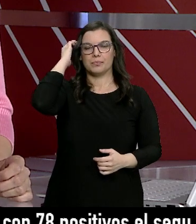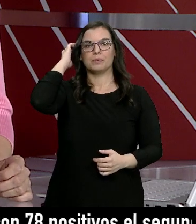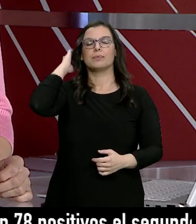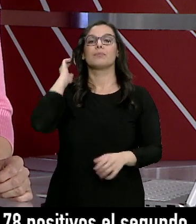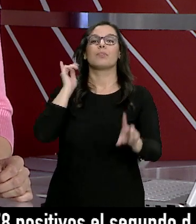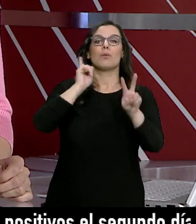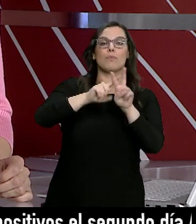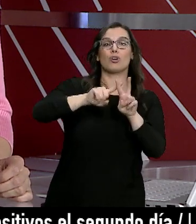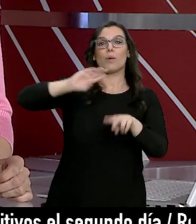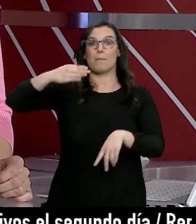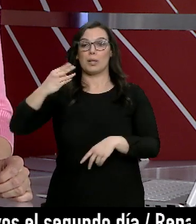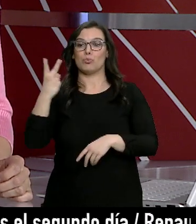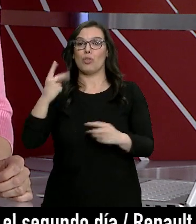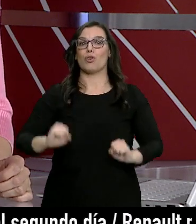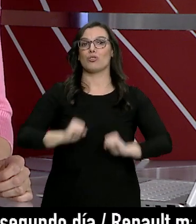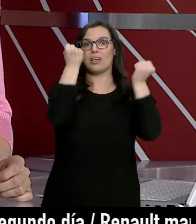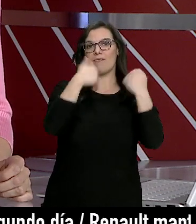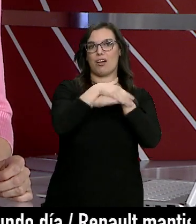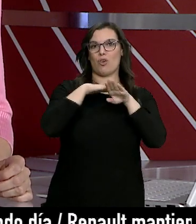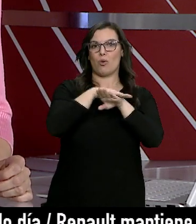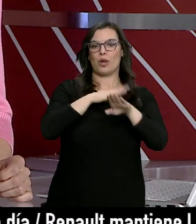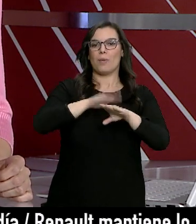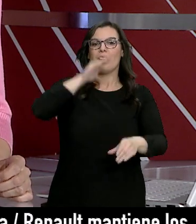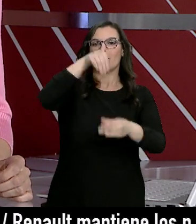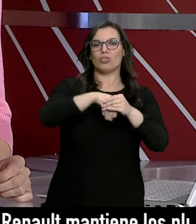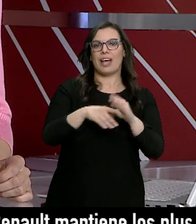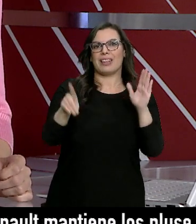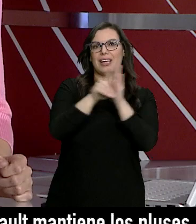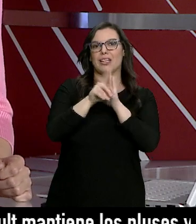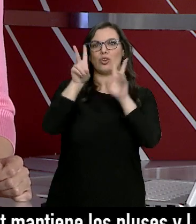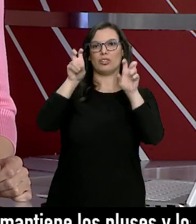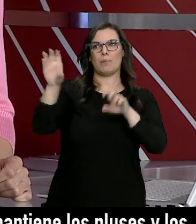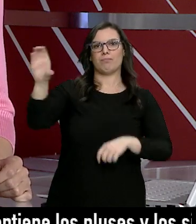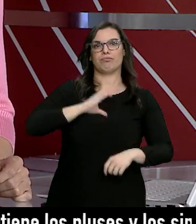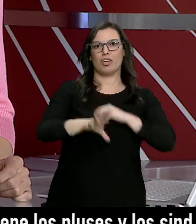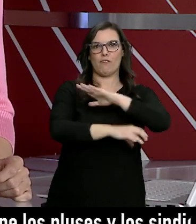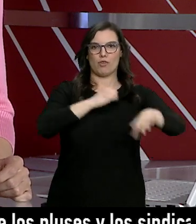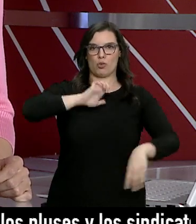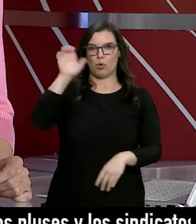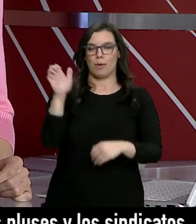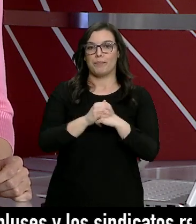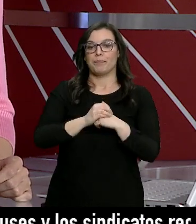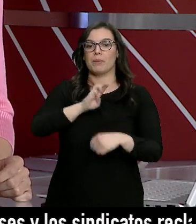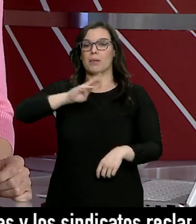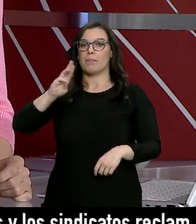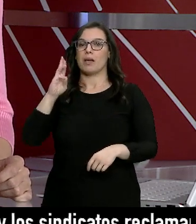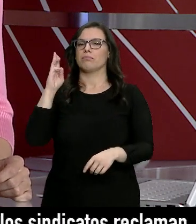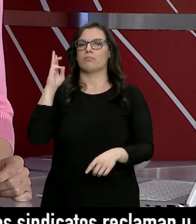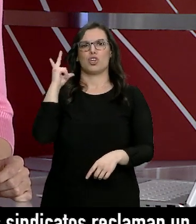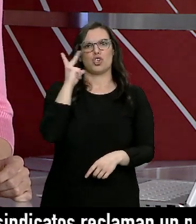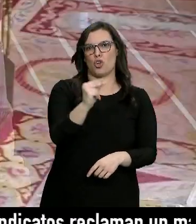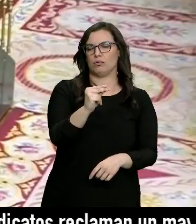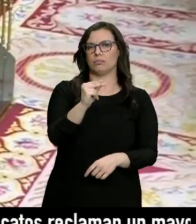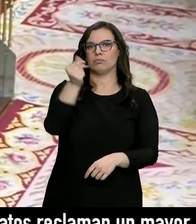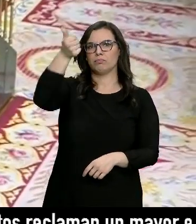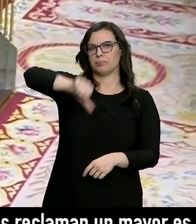Vox y Bildu han salvado al Gobierno en la votación del decreto de los fondos europeos. El Partido Popular votó no en un intento de